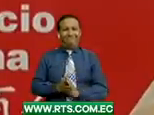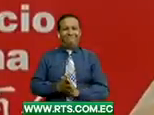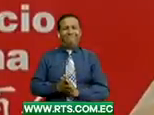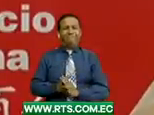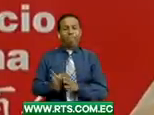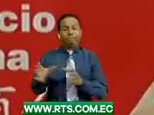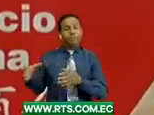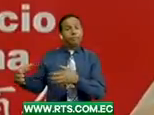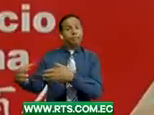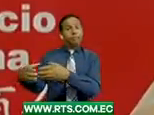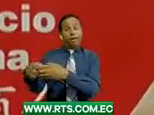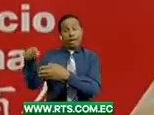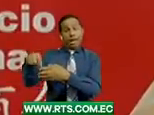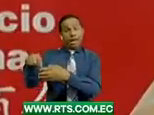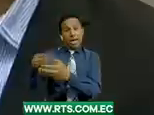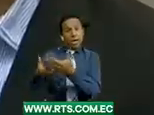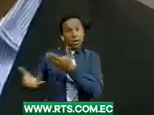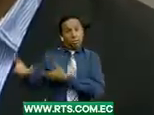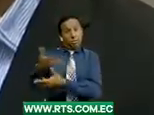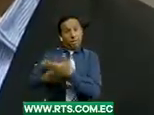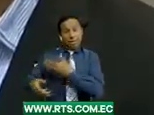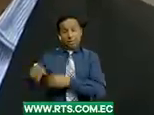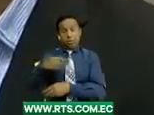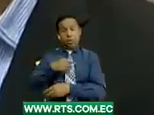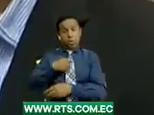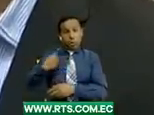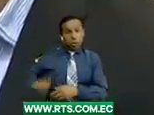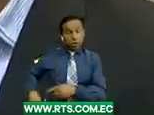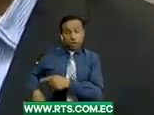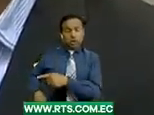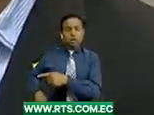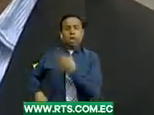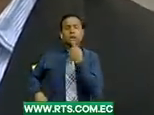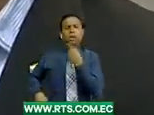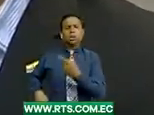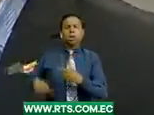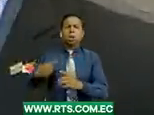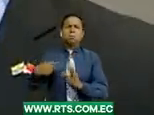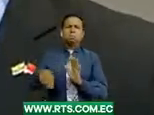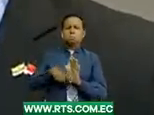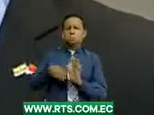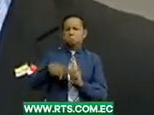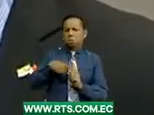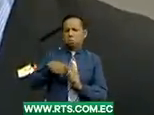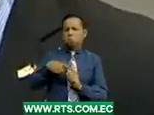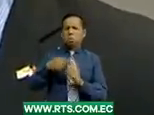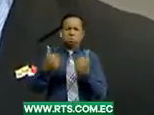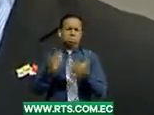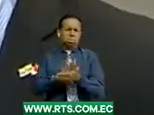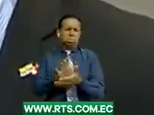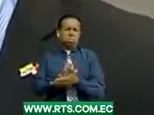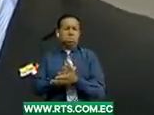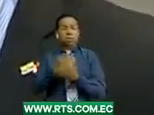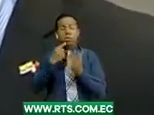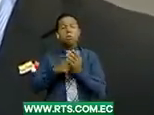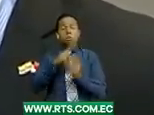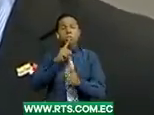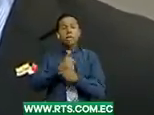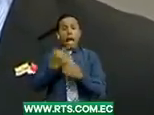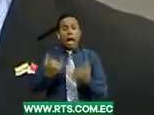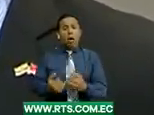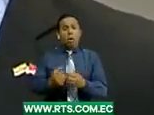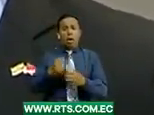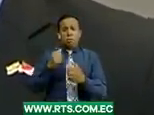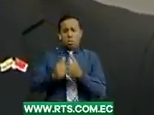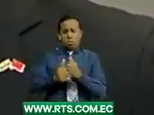Cámara de Comercio Ecuatoriano-China se mostró optimista pese al coronavirus. Y nosotros como Cámara, pues, no nos hemos